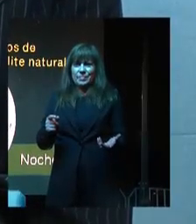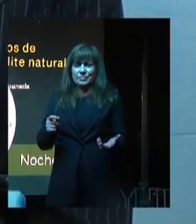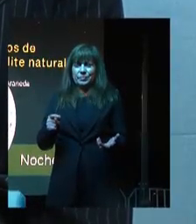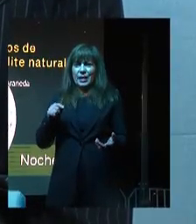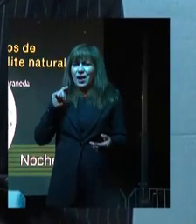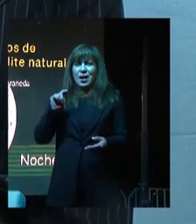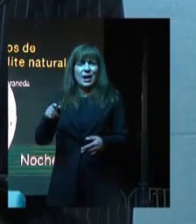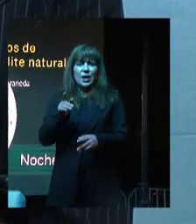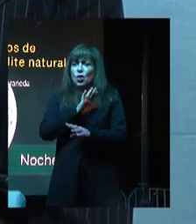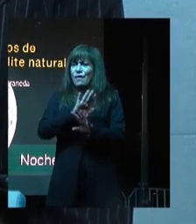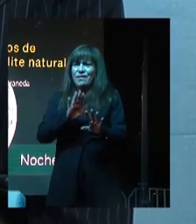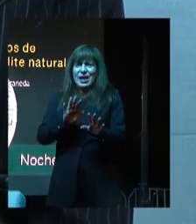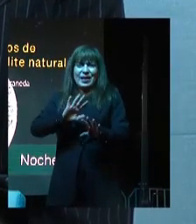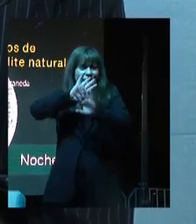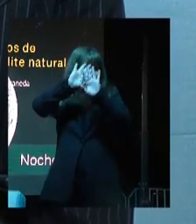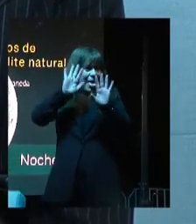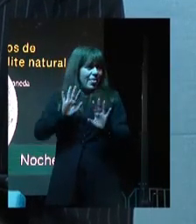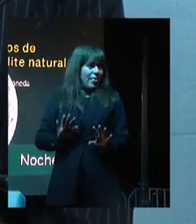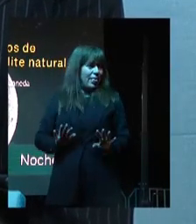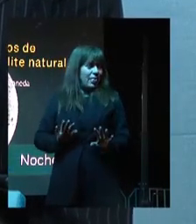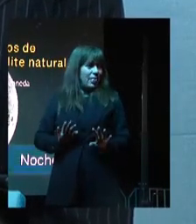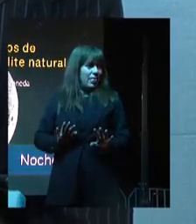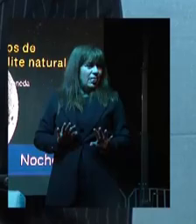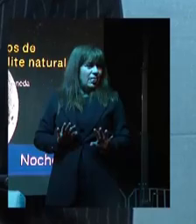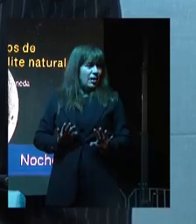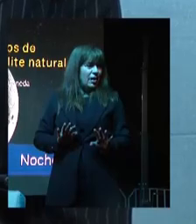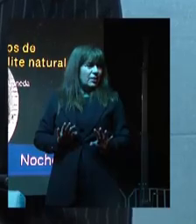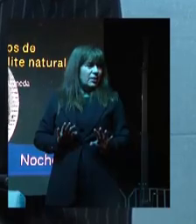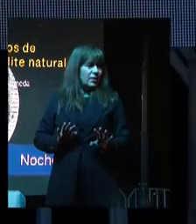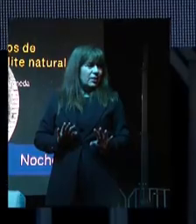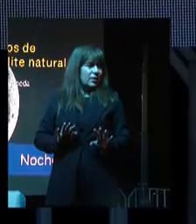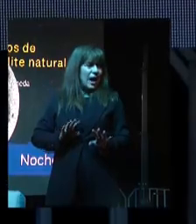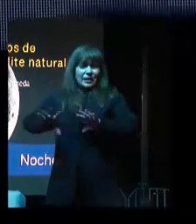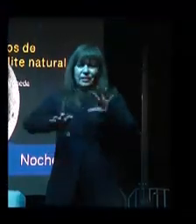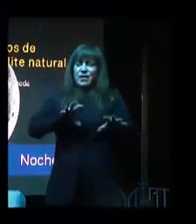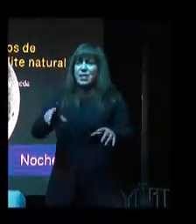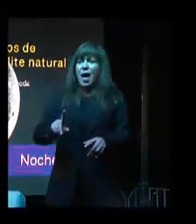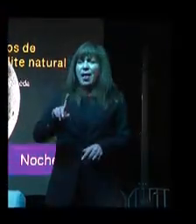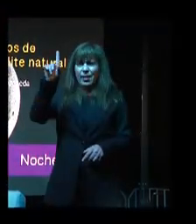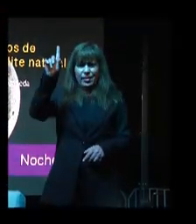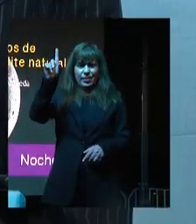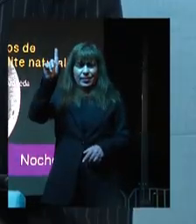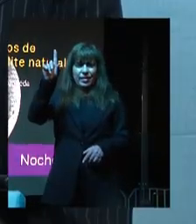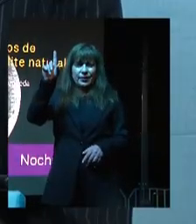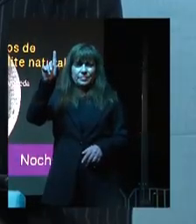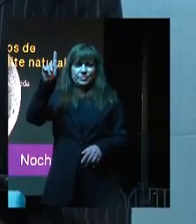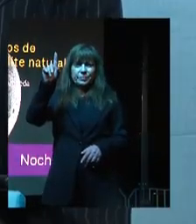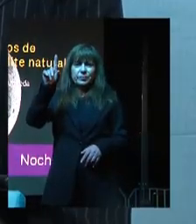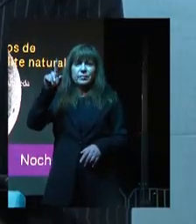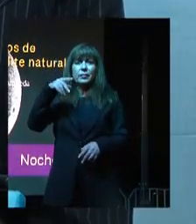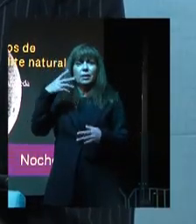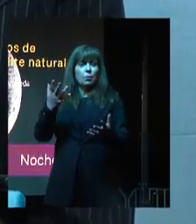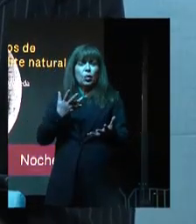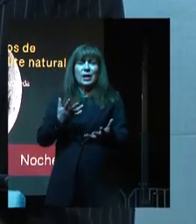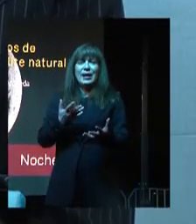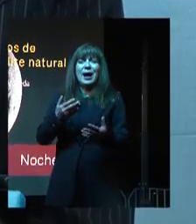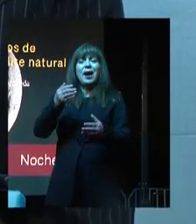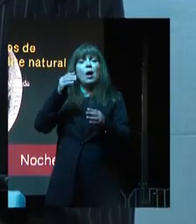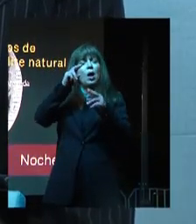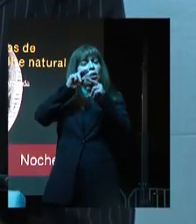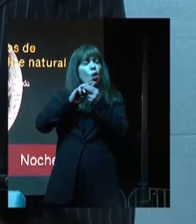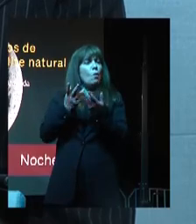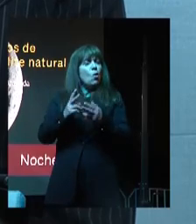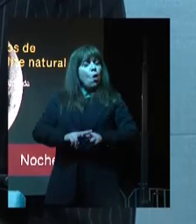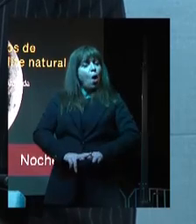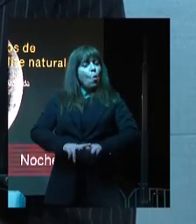no va a haber nada de brillo en el cielo ni nada. Pero es muy complicado porque habría que acumular energía durante el día